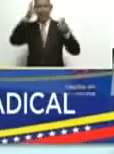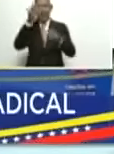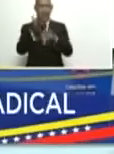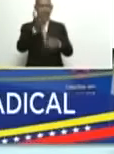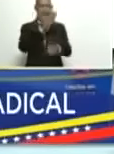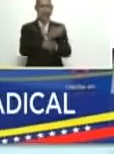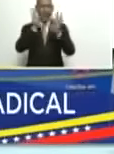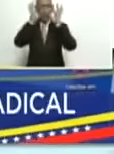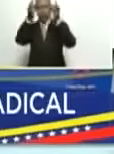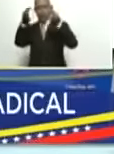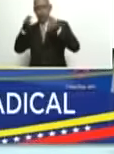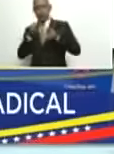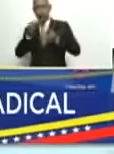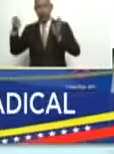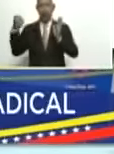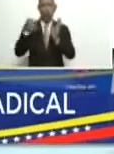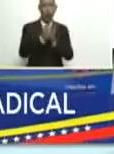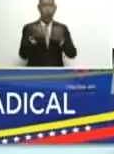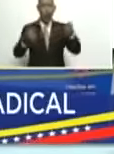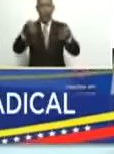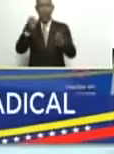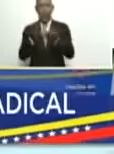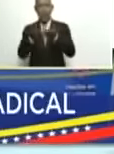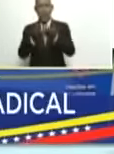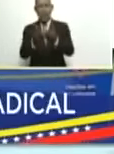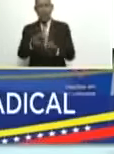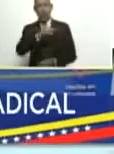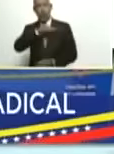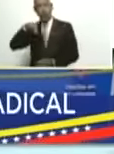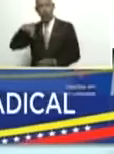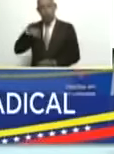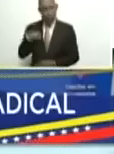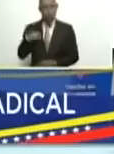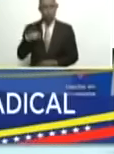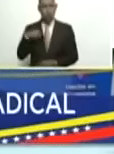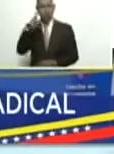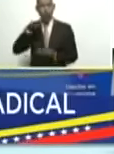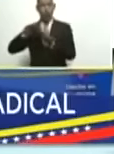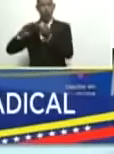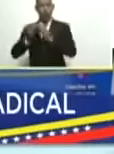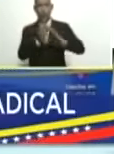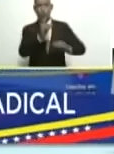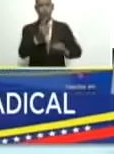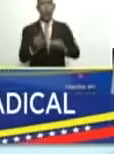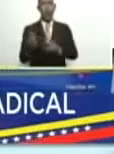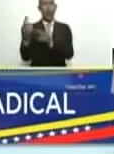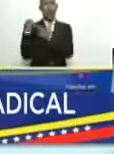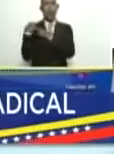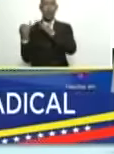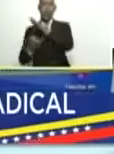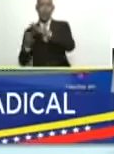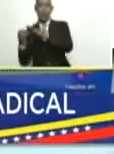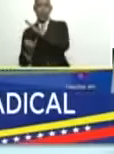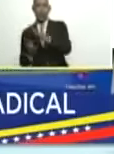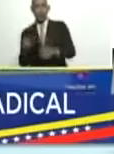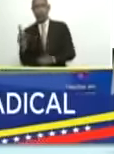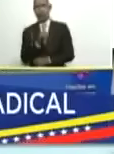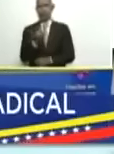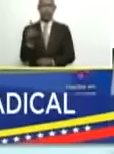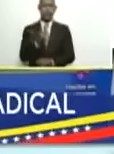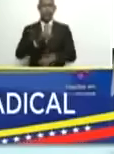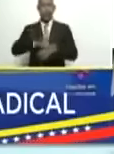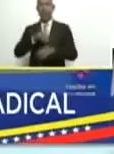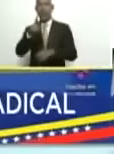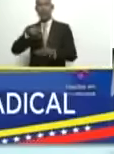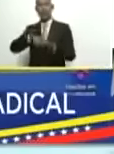que nos hacen el golpe de timón. Las comunas no son responsabilidad de ninguna institución porque es institucionalizar el